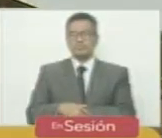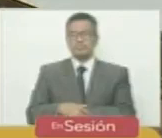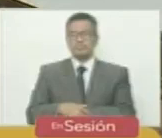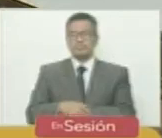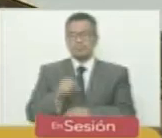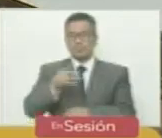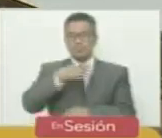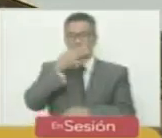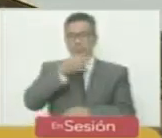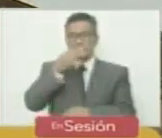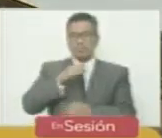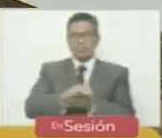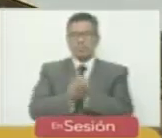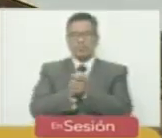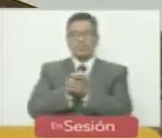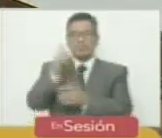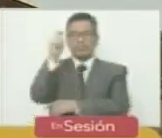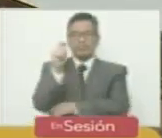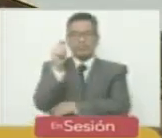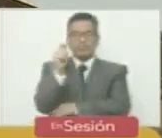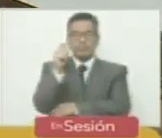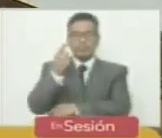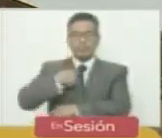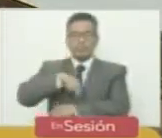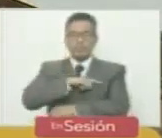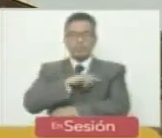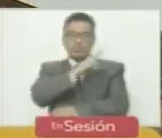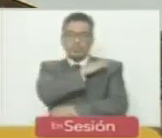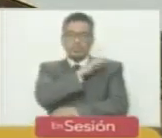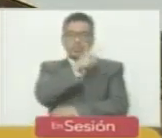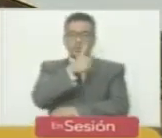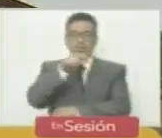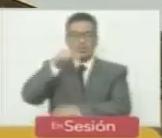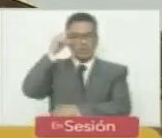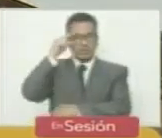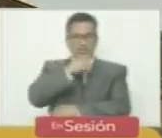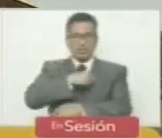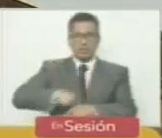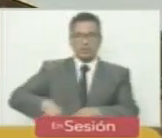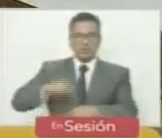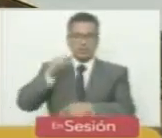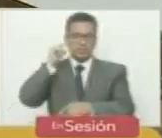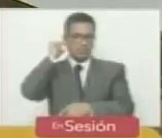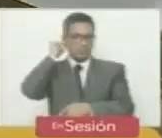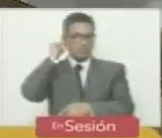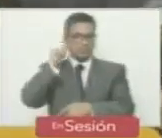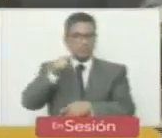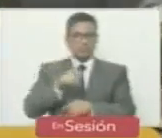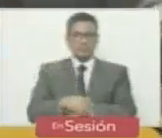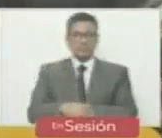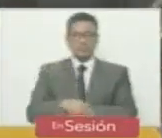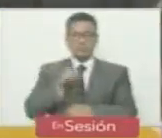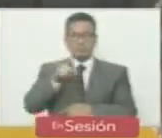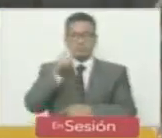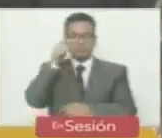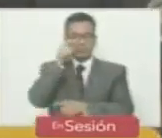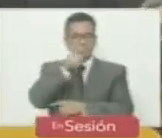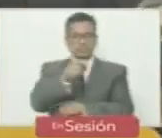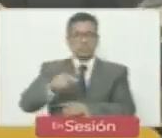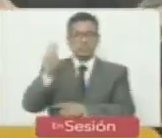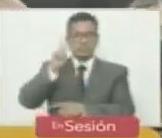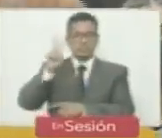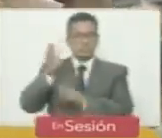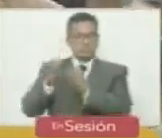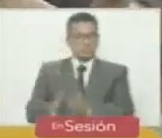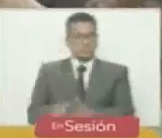Buenas tardes, compañeros diputados, nuestra directiva, hoy presidida por una mujer, y sobre todo ese pueblo venezolano trabajador